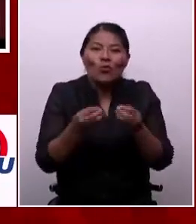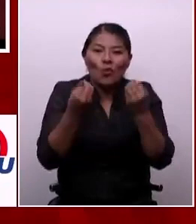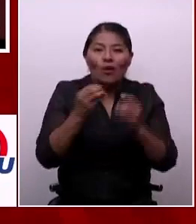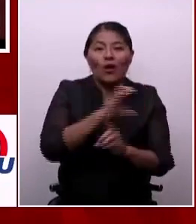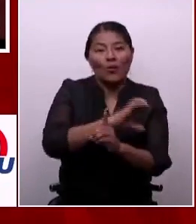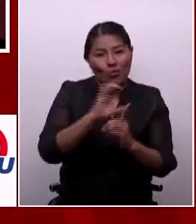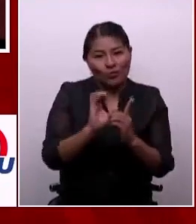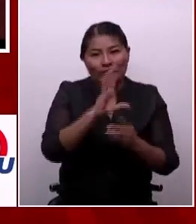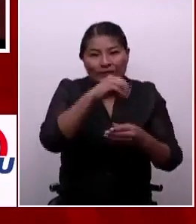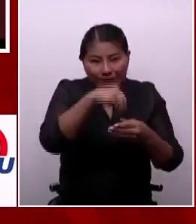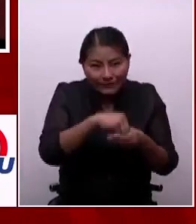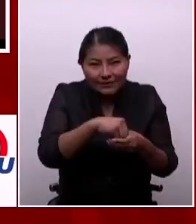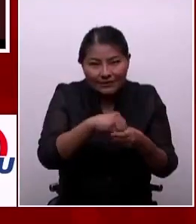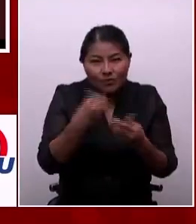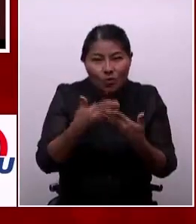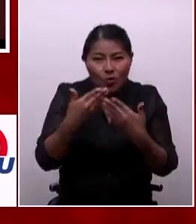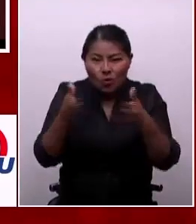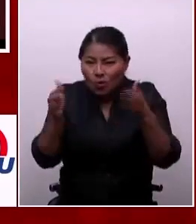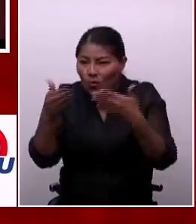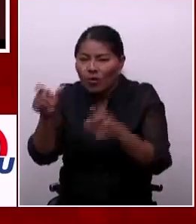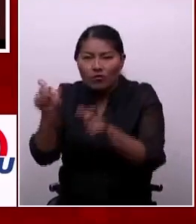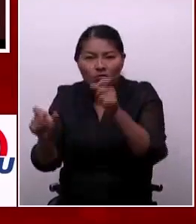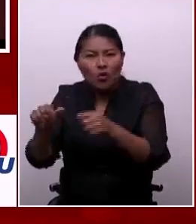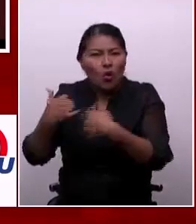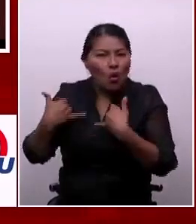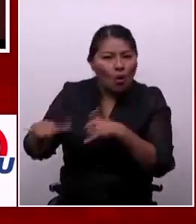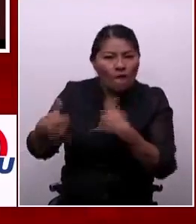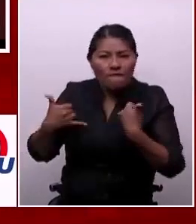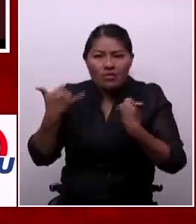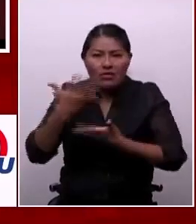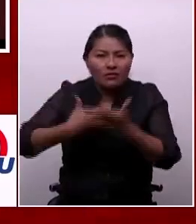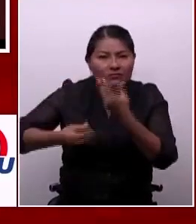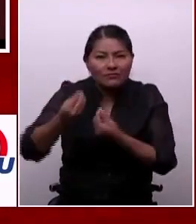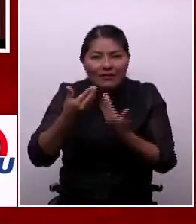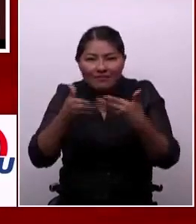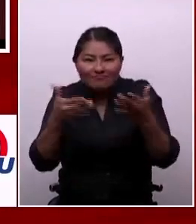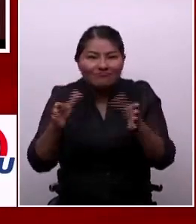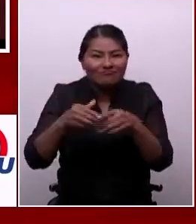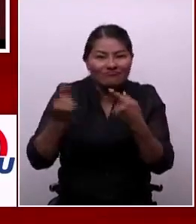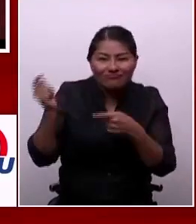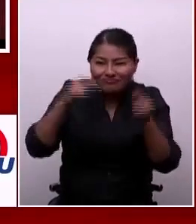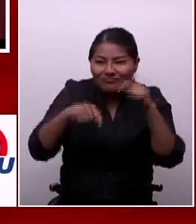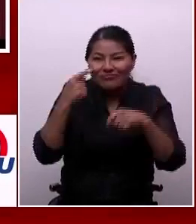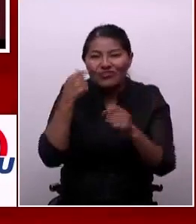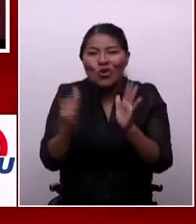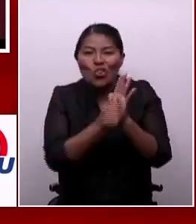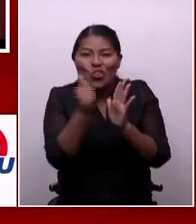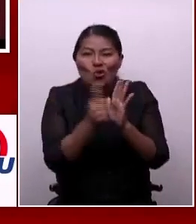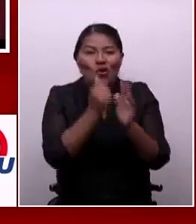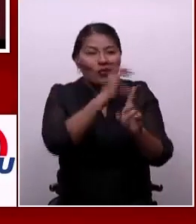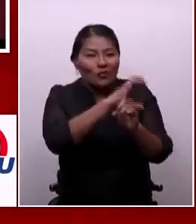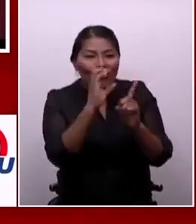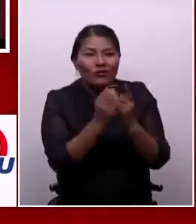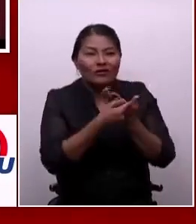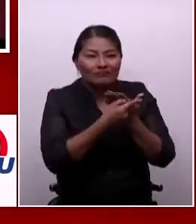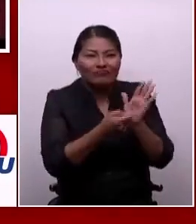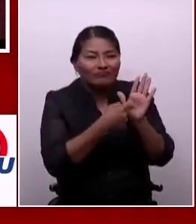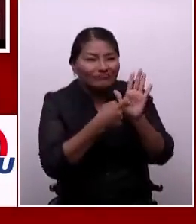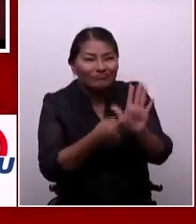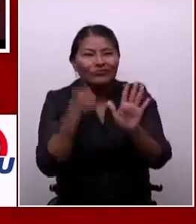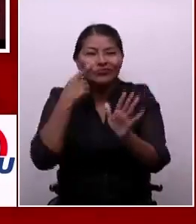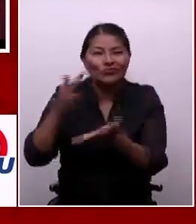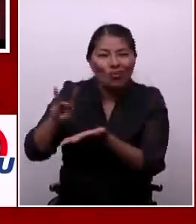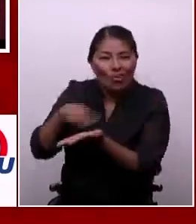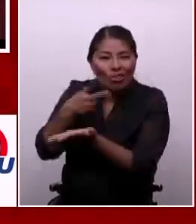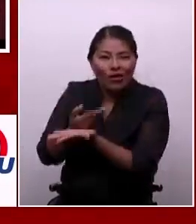también Hoy vemos como jóvenes quieren hacer uso de los espacios públicos llevando su arte la cultura que practican sus danzas